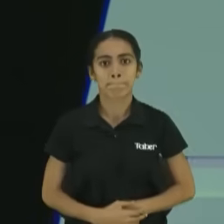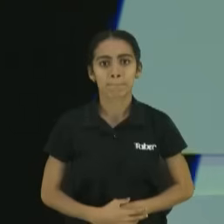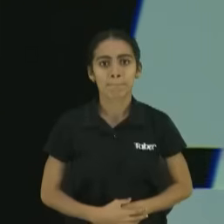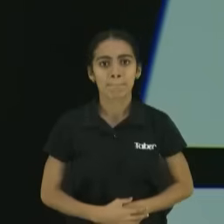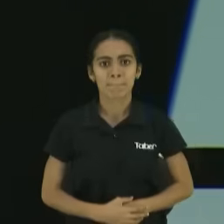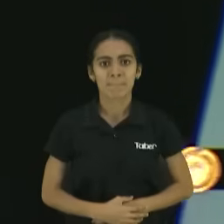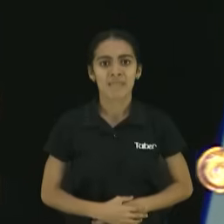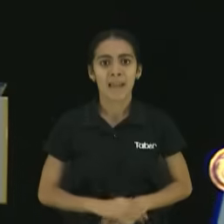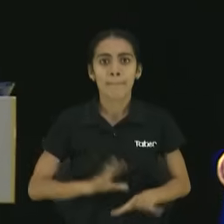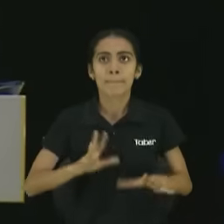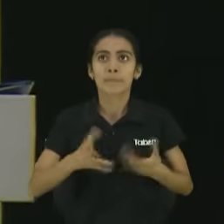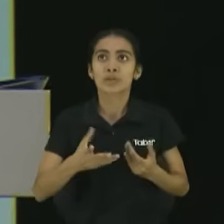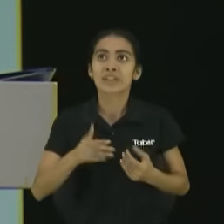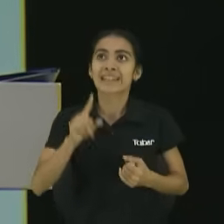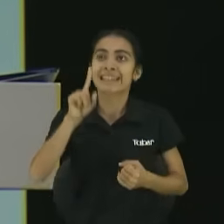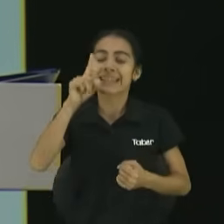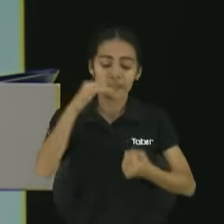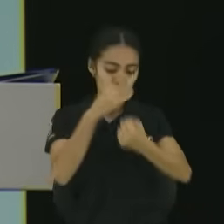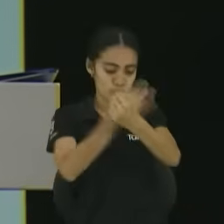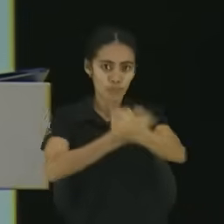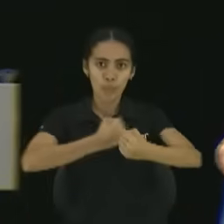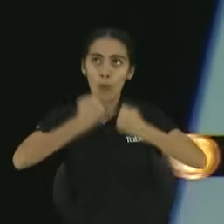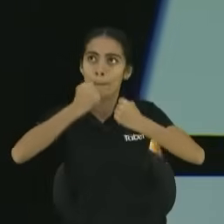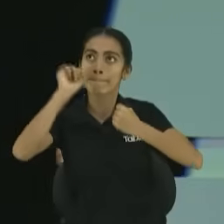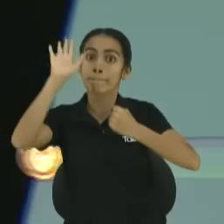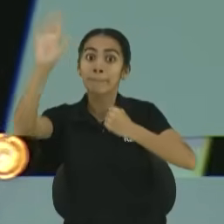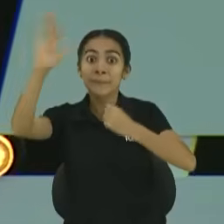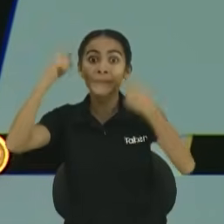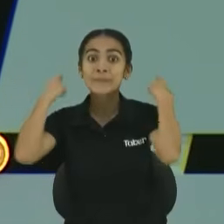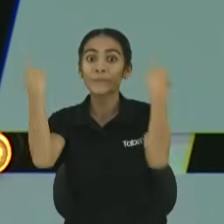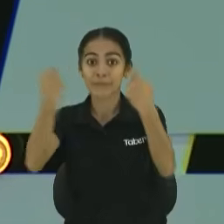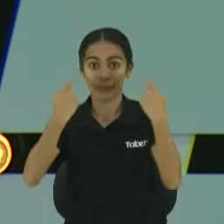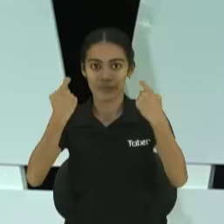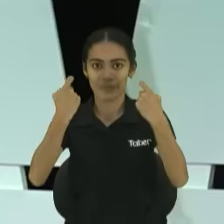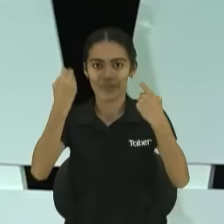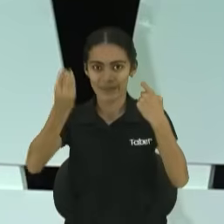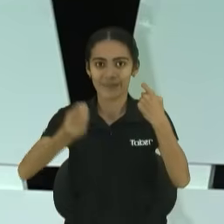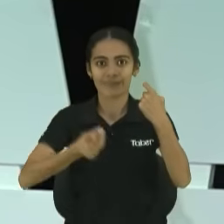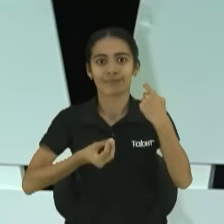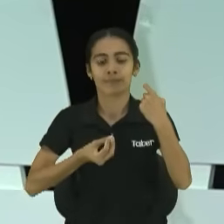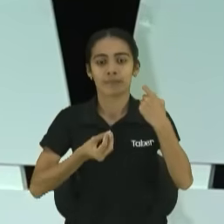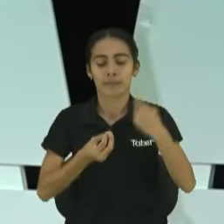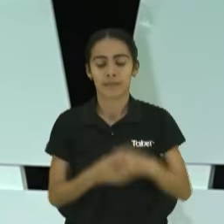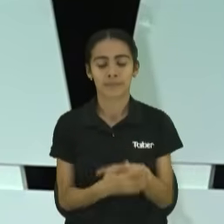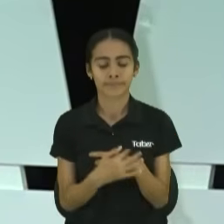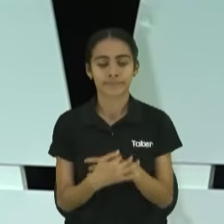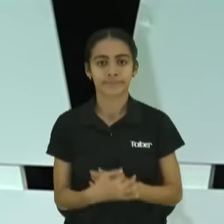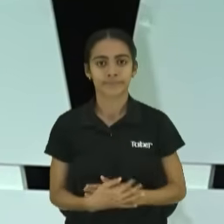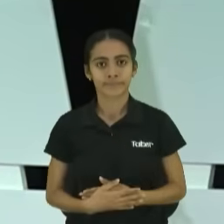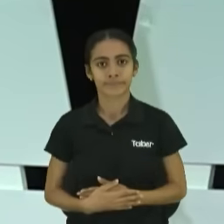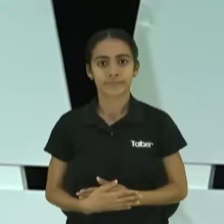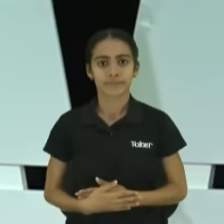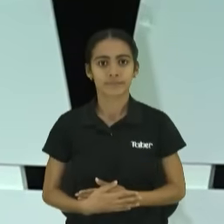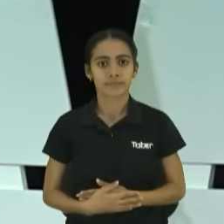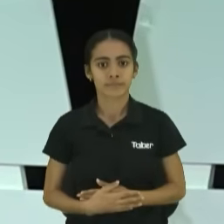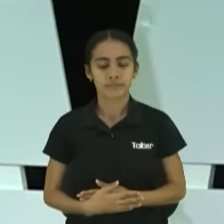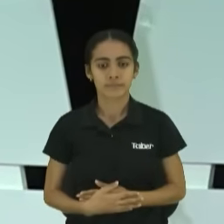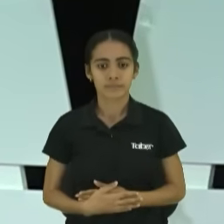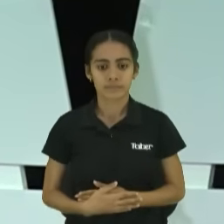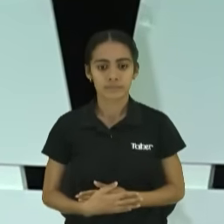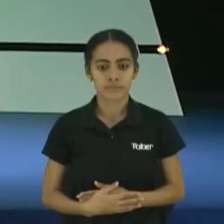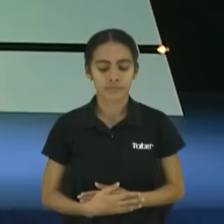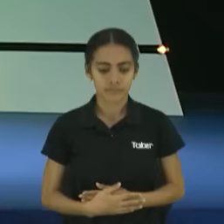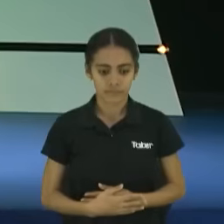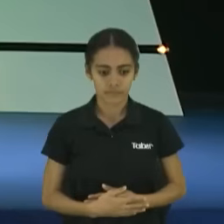Porque Él nos empodera para su gloria. Va, saquémoslo de la broma de mi amigo. ¿De dónde nos sacó a